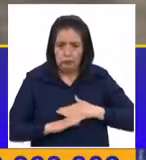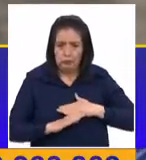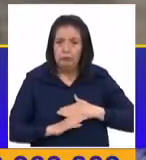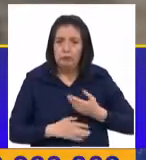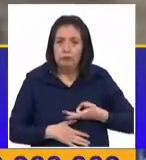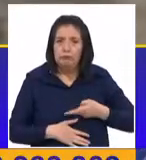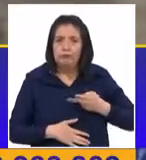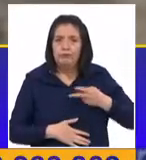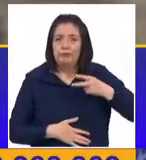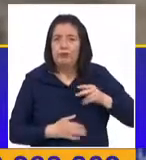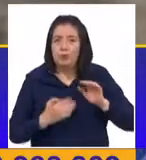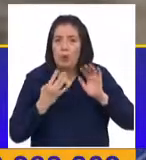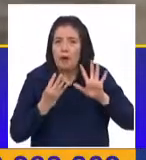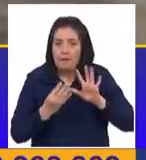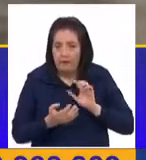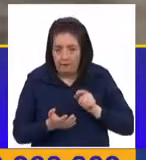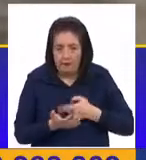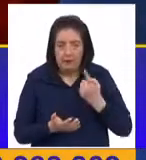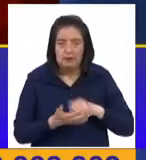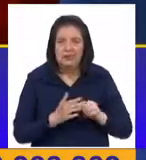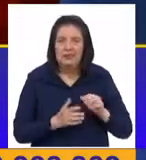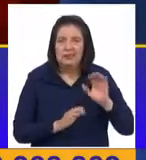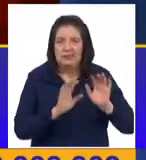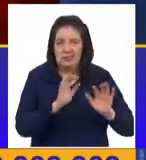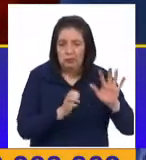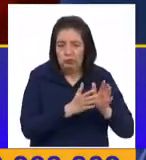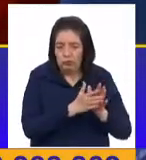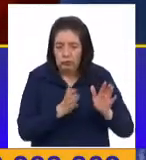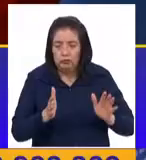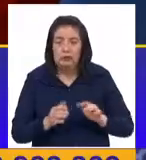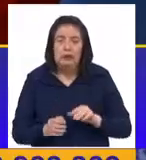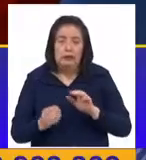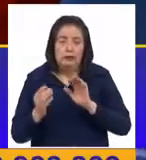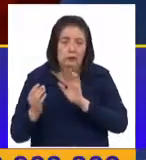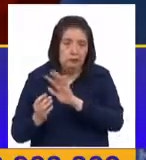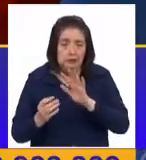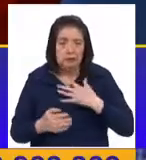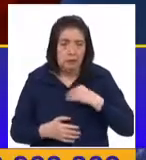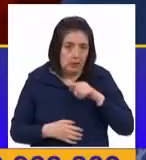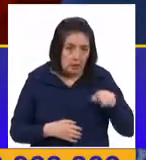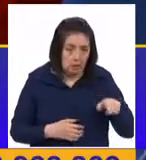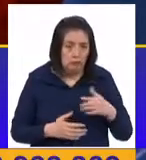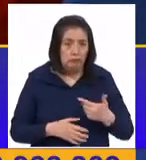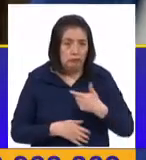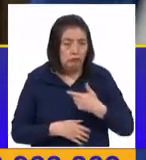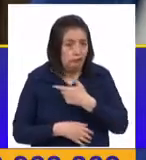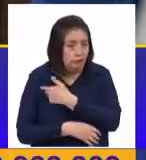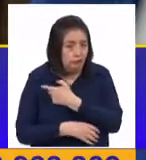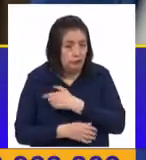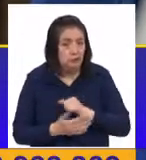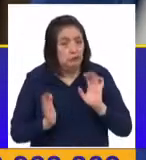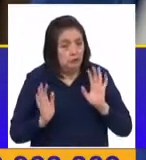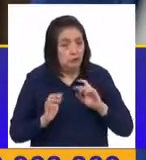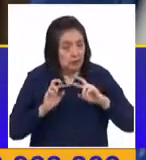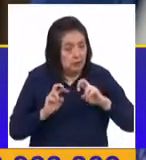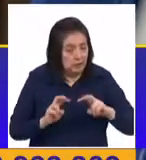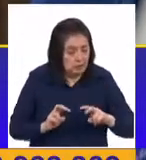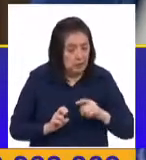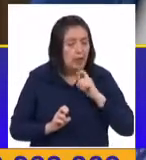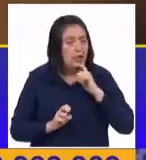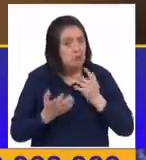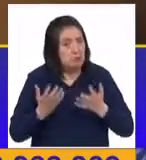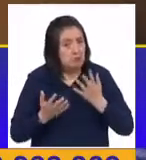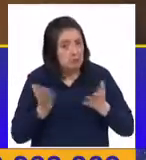9 veces. Esto se aplica en grupos de 18 a 55 años de edad. Obviamente son resultados preliminares, pero puede dar